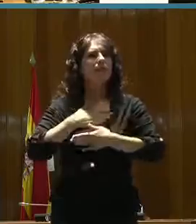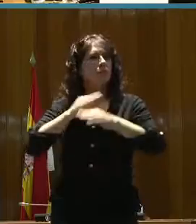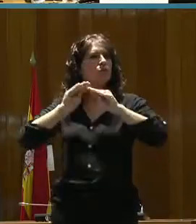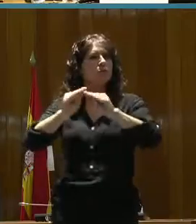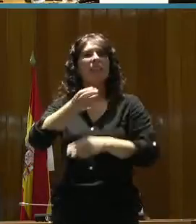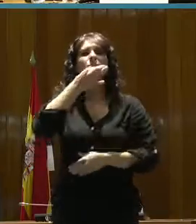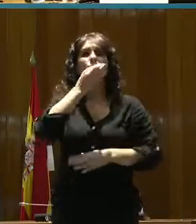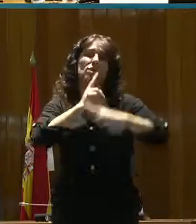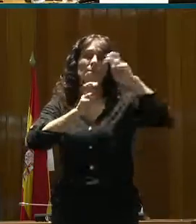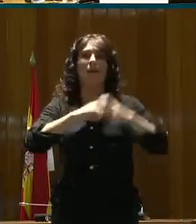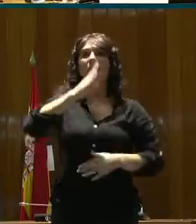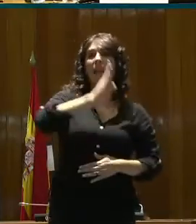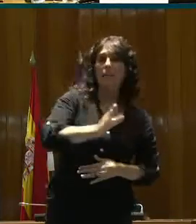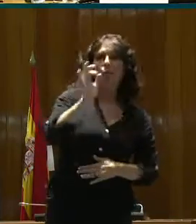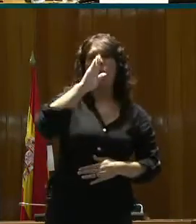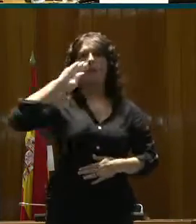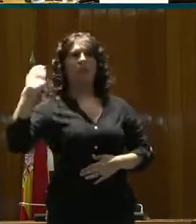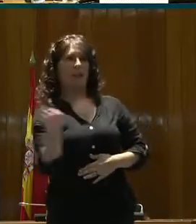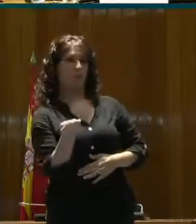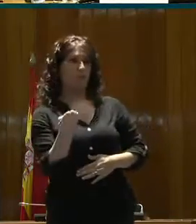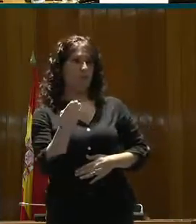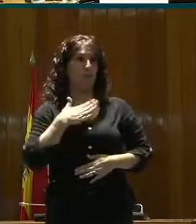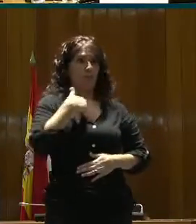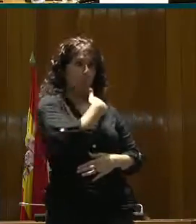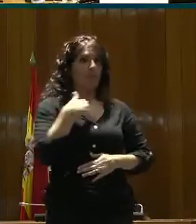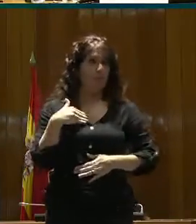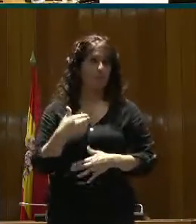discurso directo e indirecto.